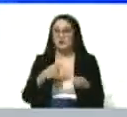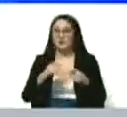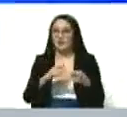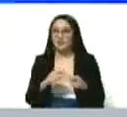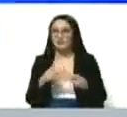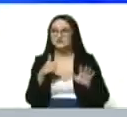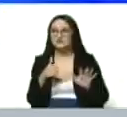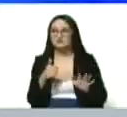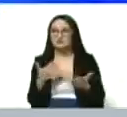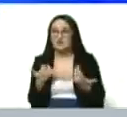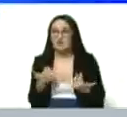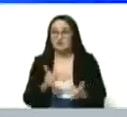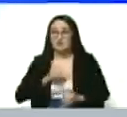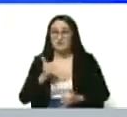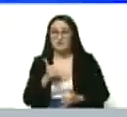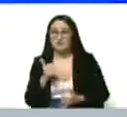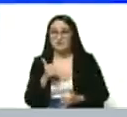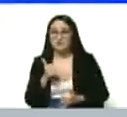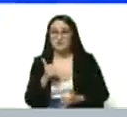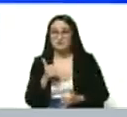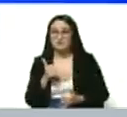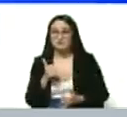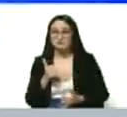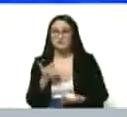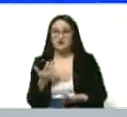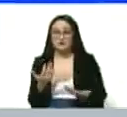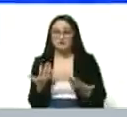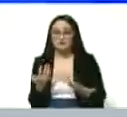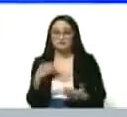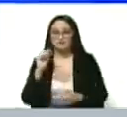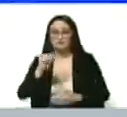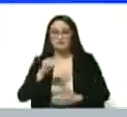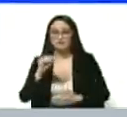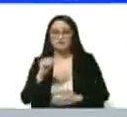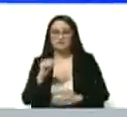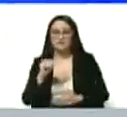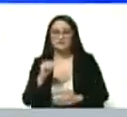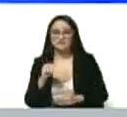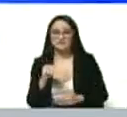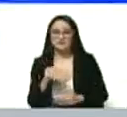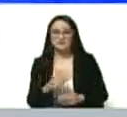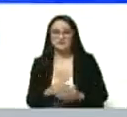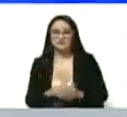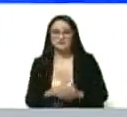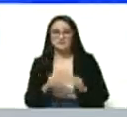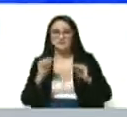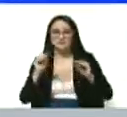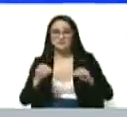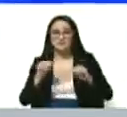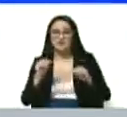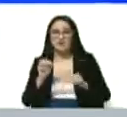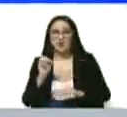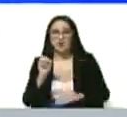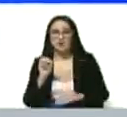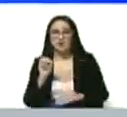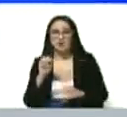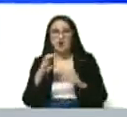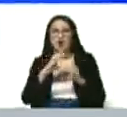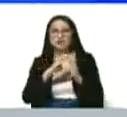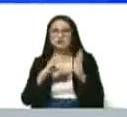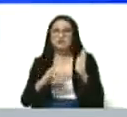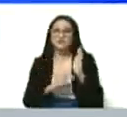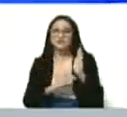Deseo aprovechar este espacio para insistir en el llamado de la OPEP para promover